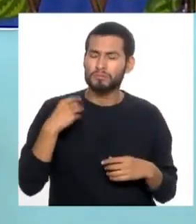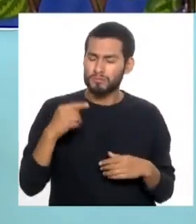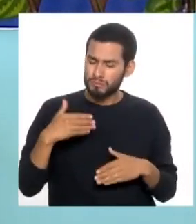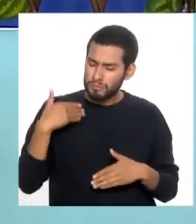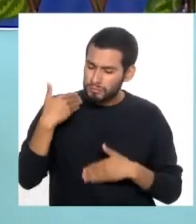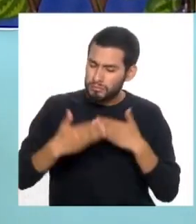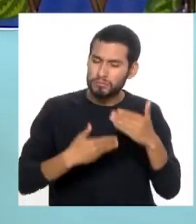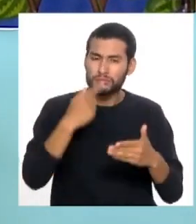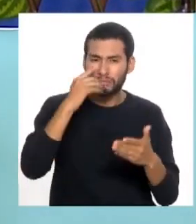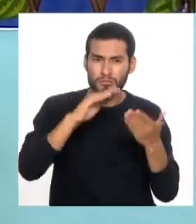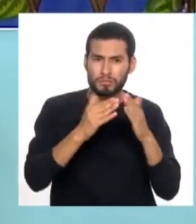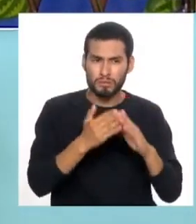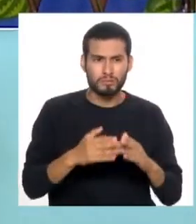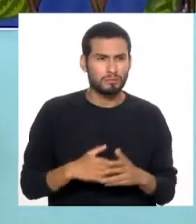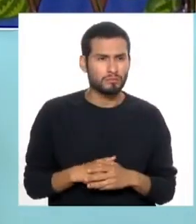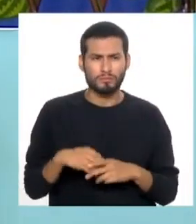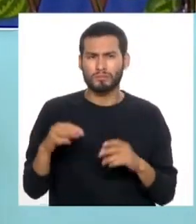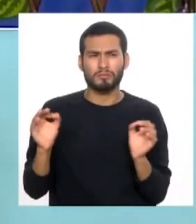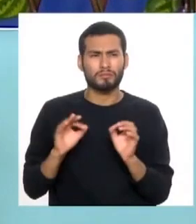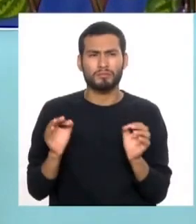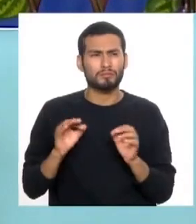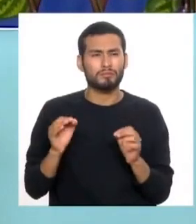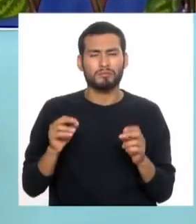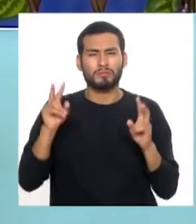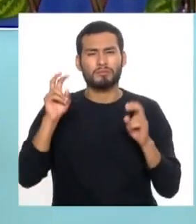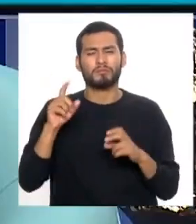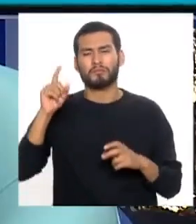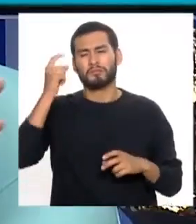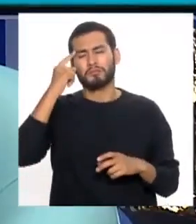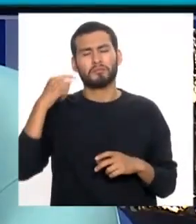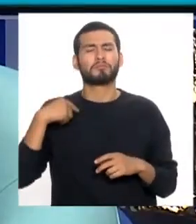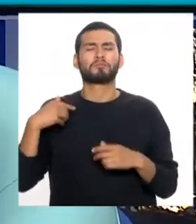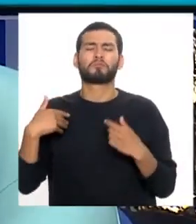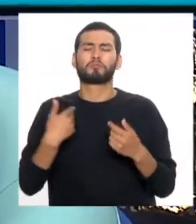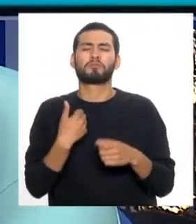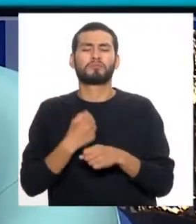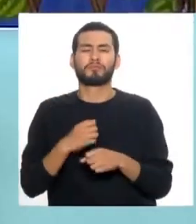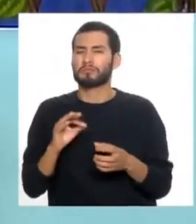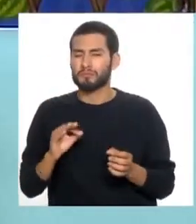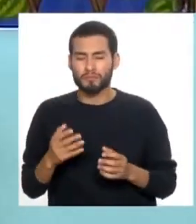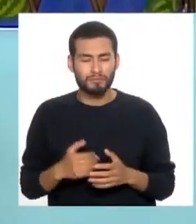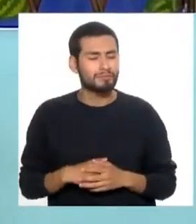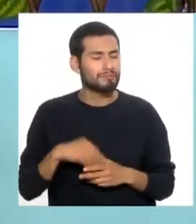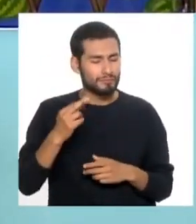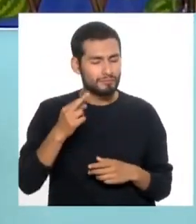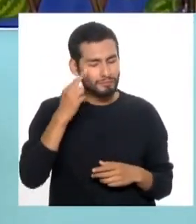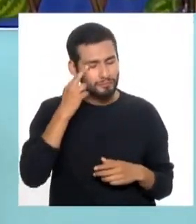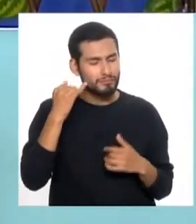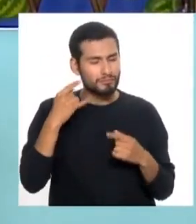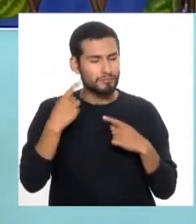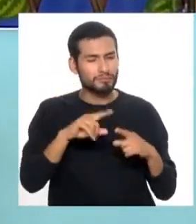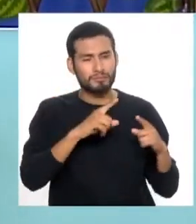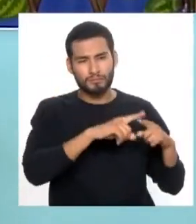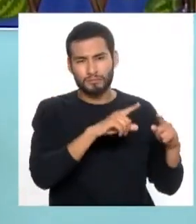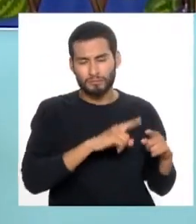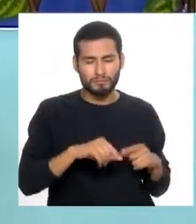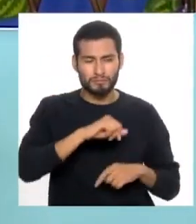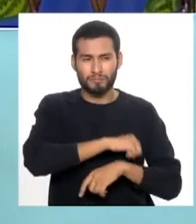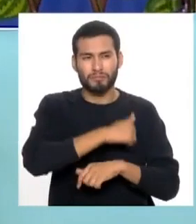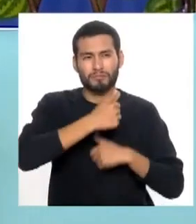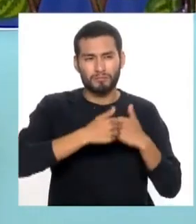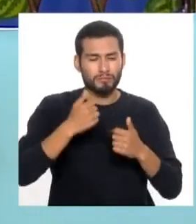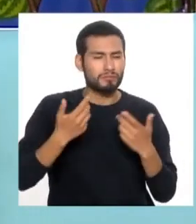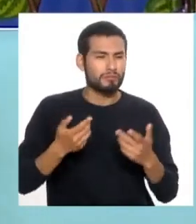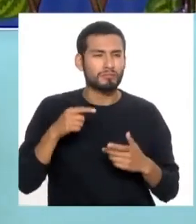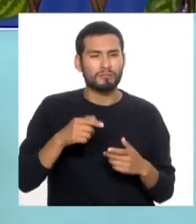legado para la ciudadanía, no tiene nada que ver ahí. El puesto, el cargo, el momento, exactamente, el contexto, ¿no? Y eso es lo que ocurre en las distintas autoridades, ¿no? Ya